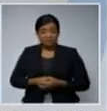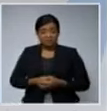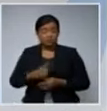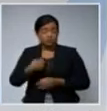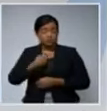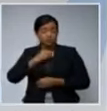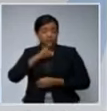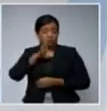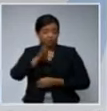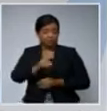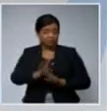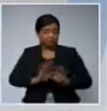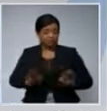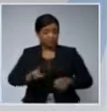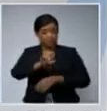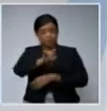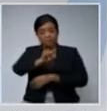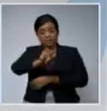de que el